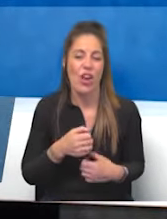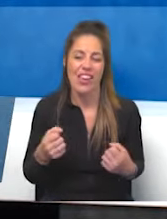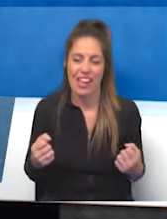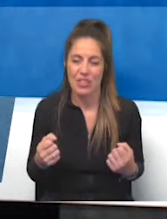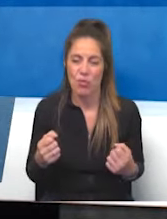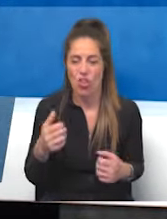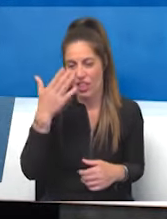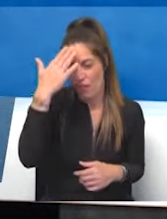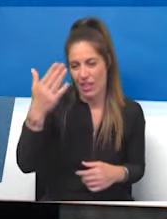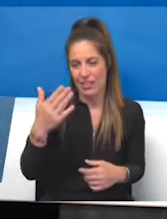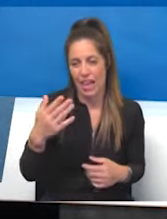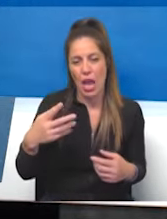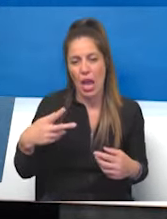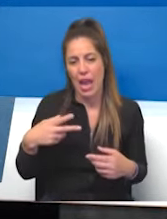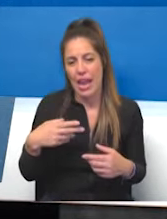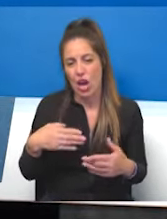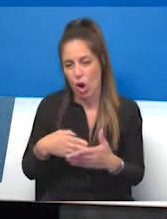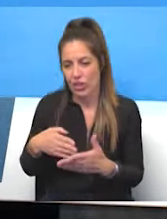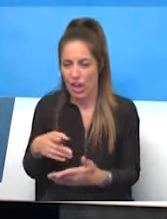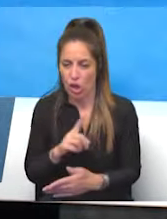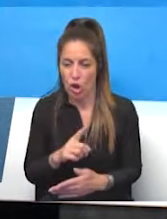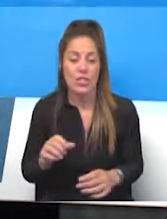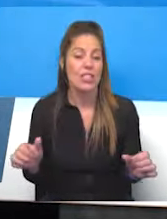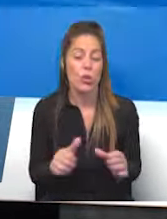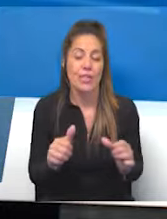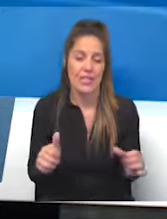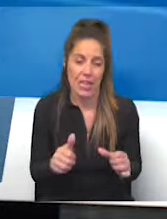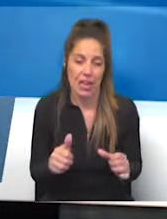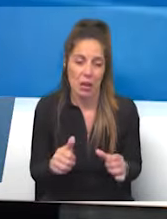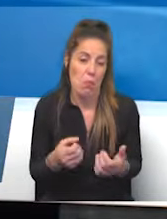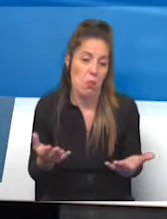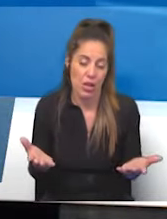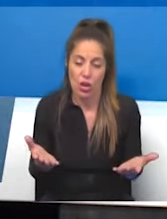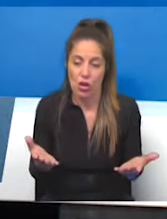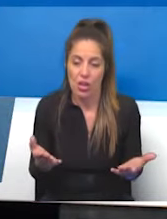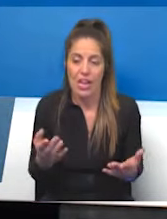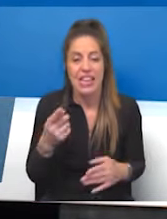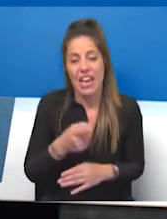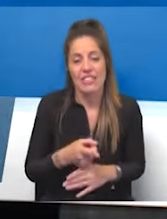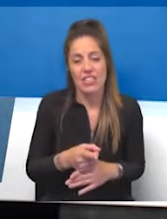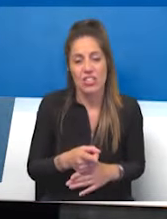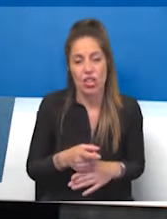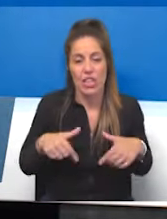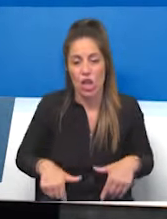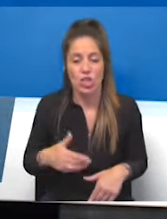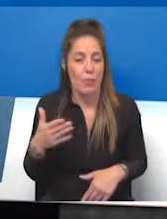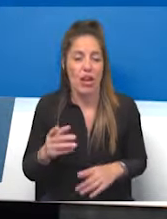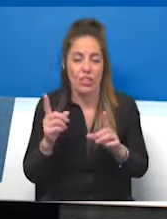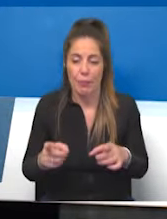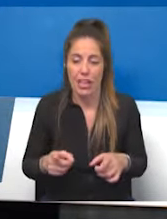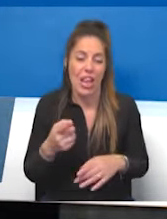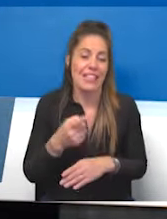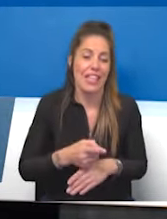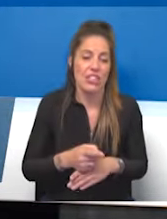en poner el palo en la rueda si lo hiciera bueno la designación de Los Embajadores también o la designación de los